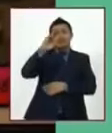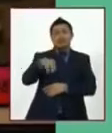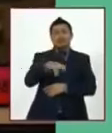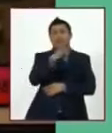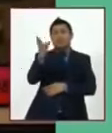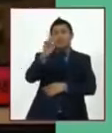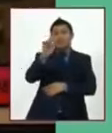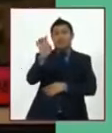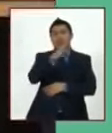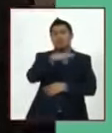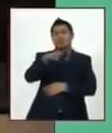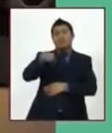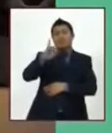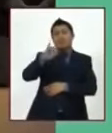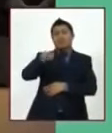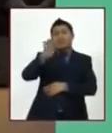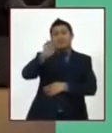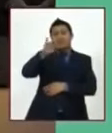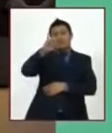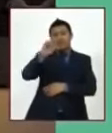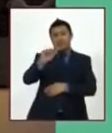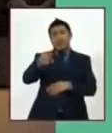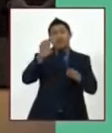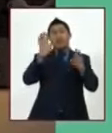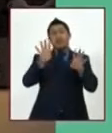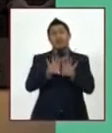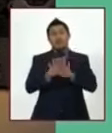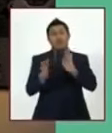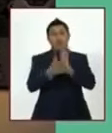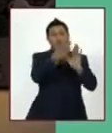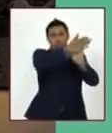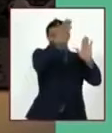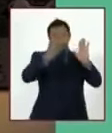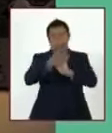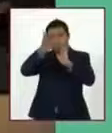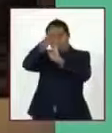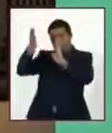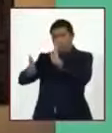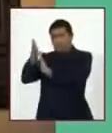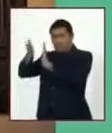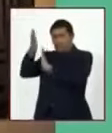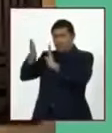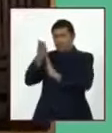Carlos IV de España, son consideradas obras maestras del neoclásico en América.